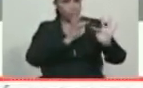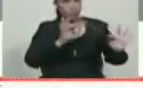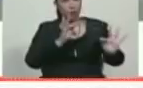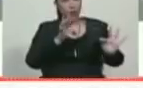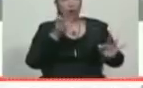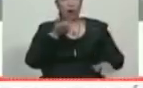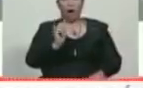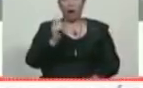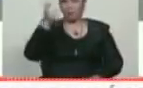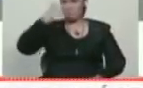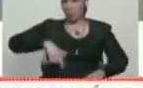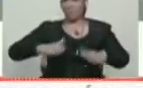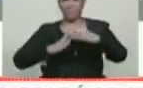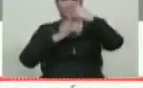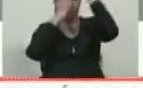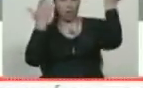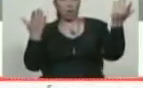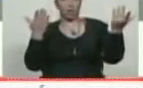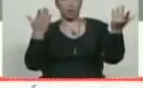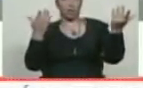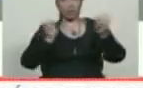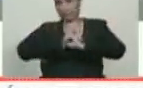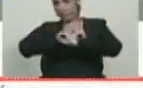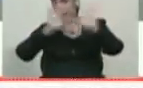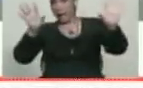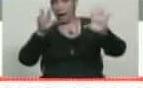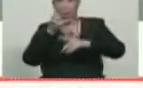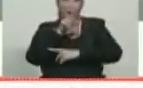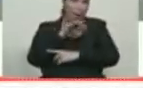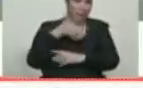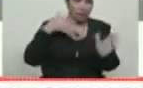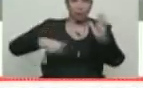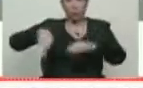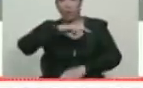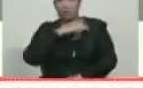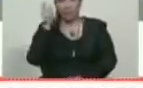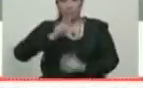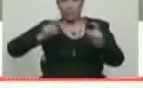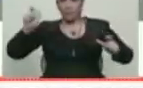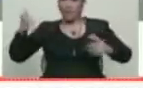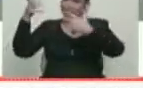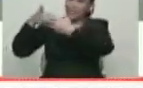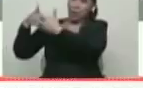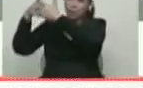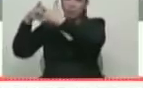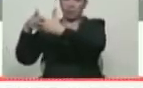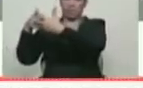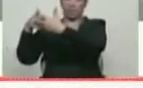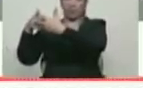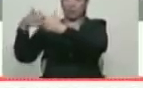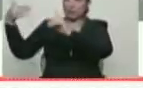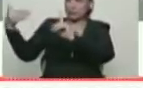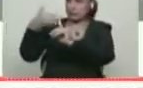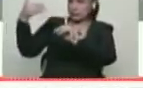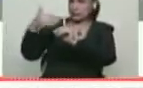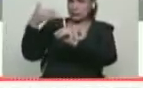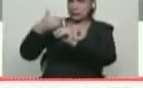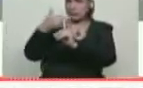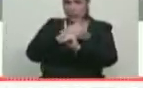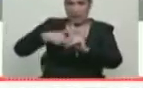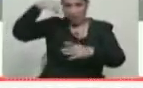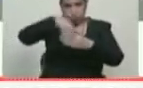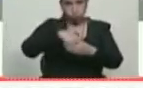de dirigentes, tenemos que hablarles claro a nuestra gente. Estados Unidos nos está amenazando con